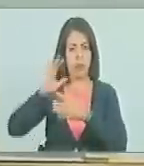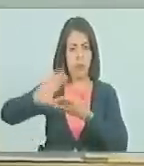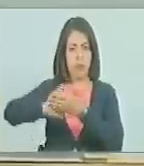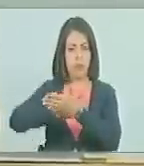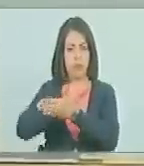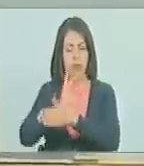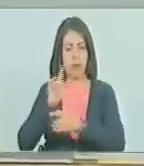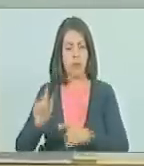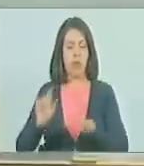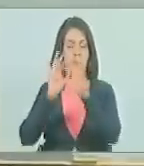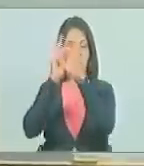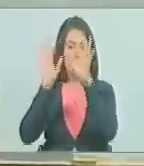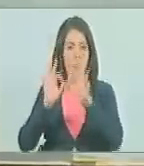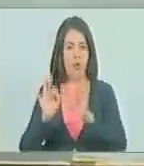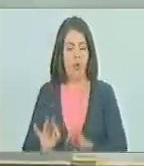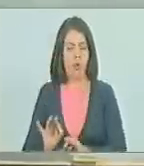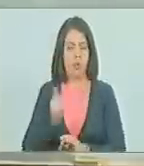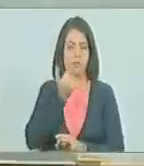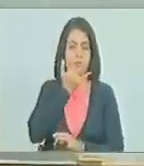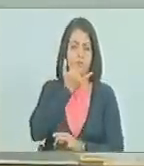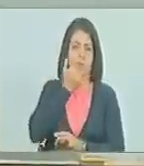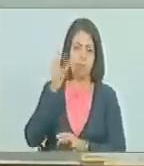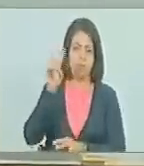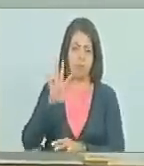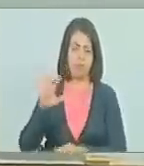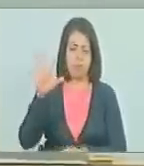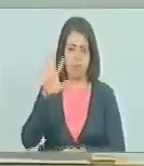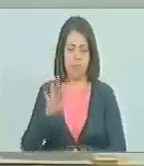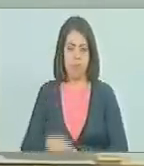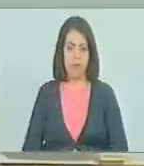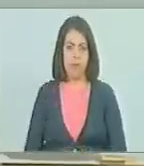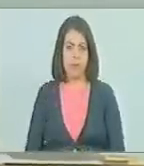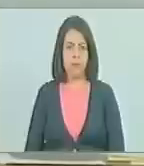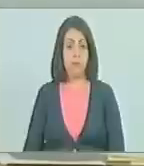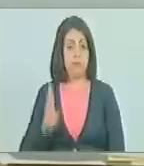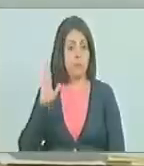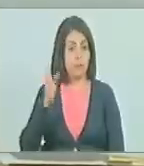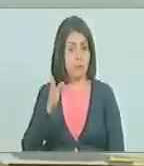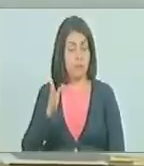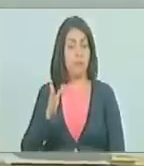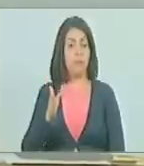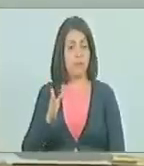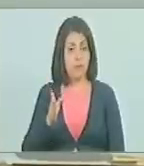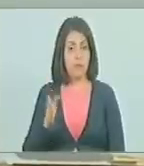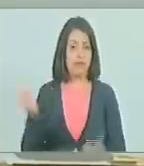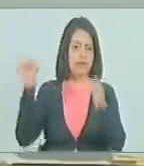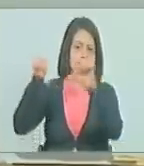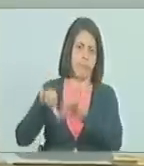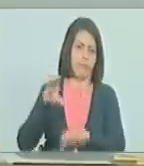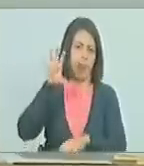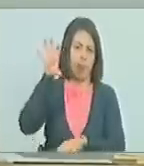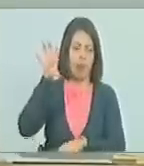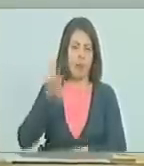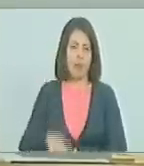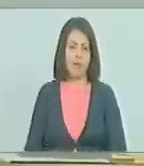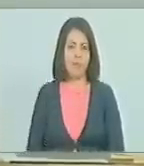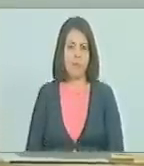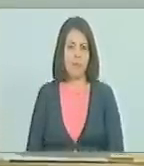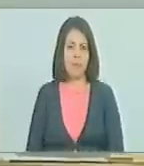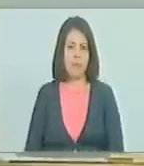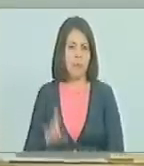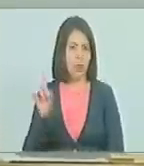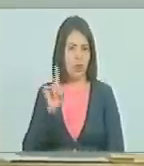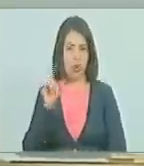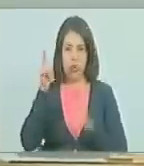con el tópico del modelo fallido venezolano. Cito, dice: las sanciones fueron las que jodieron al país, no